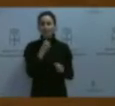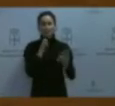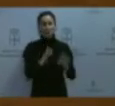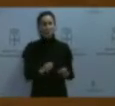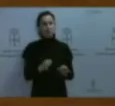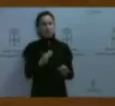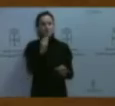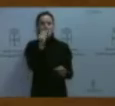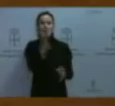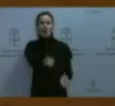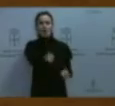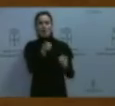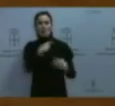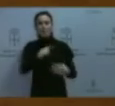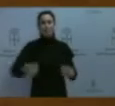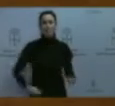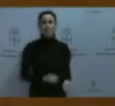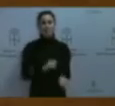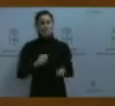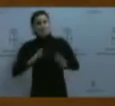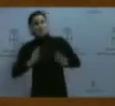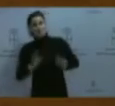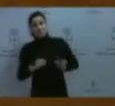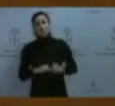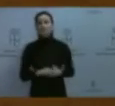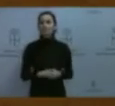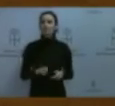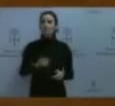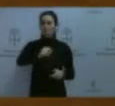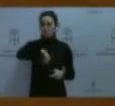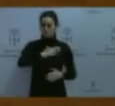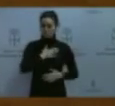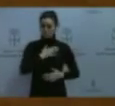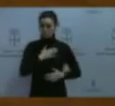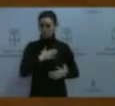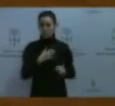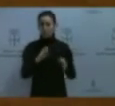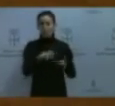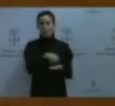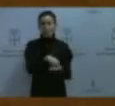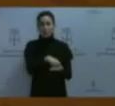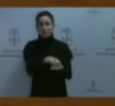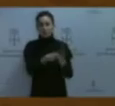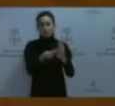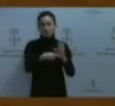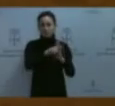preocupación. Y nos incluimos esta duda entre las nuestras